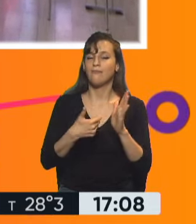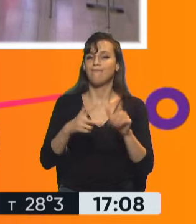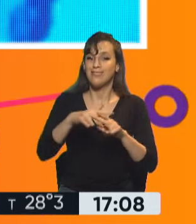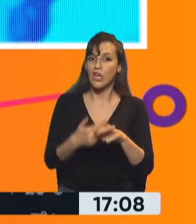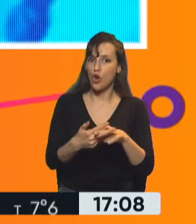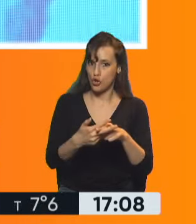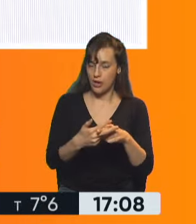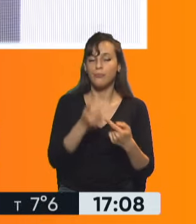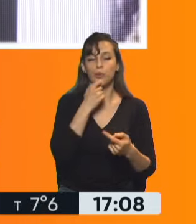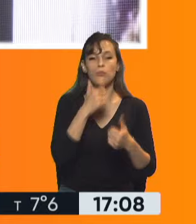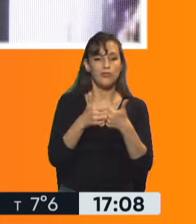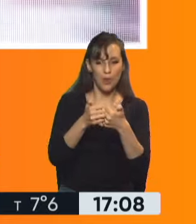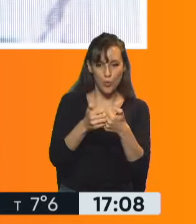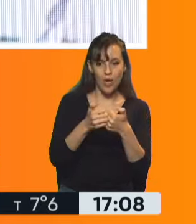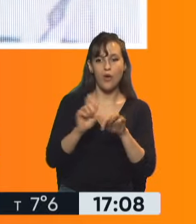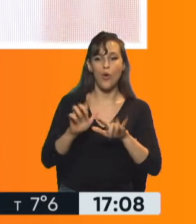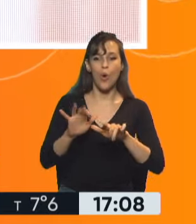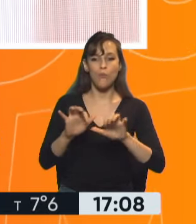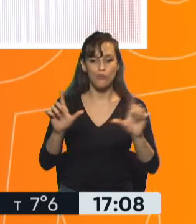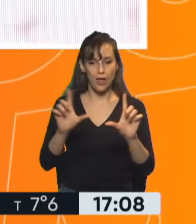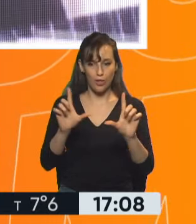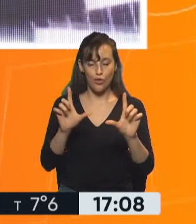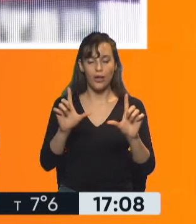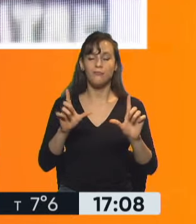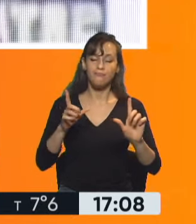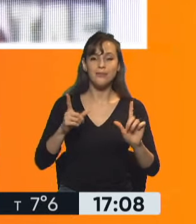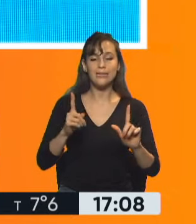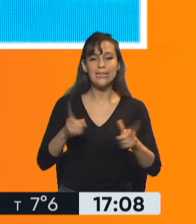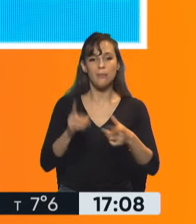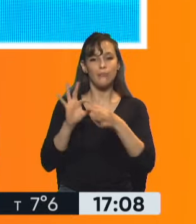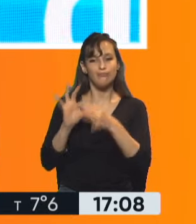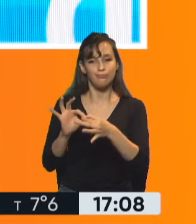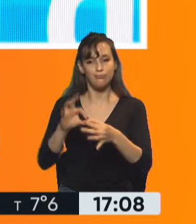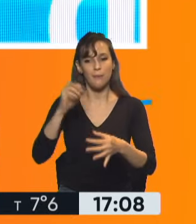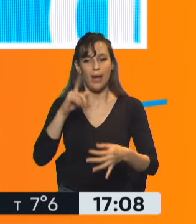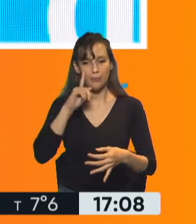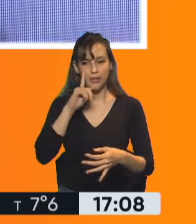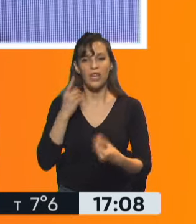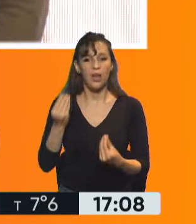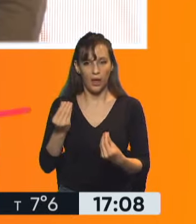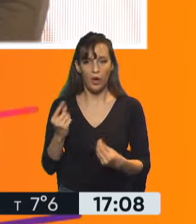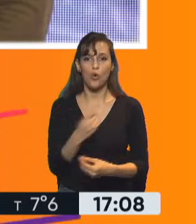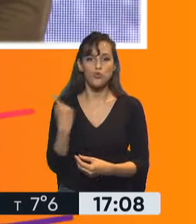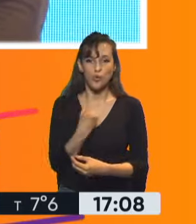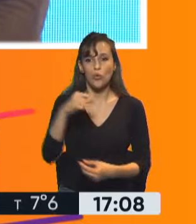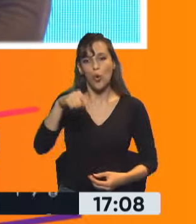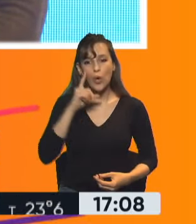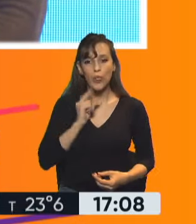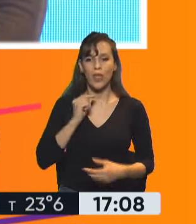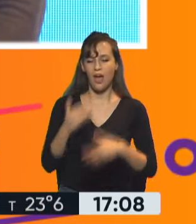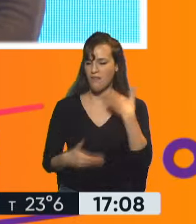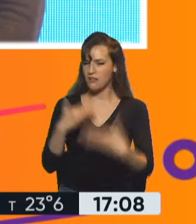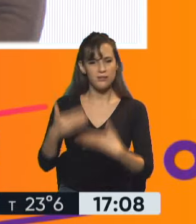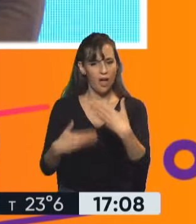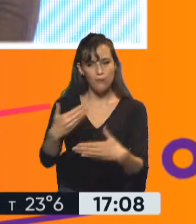de usar el celular, de usar la computadora, porque también tiene que ver con el PAMI, ¿no? Nosotros hoy avanzamos mucho, los medicamentos gratis vinieron